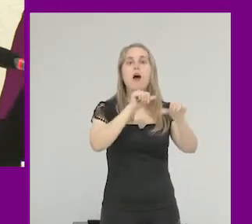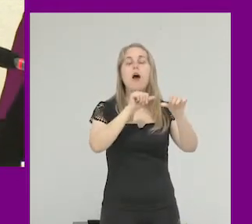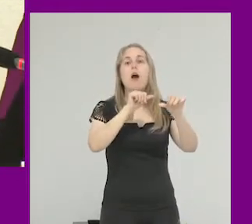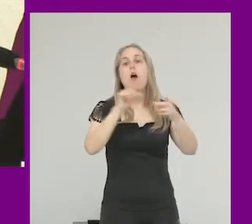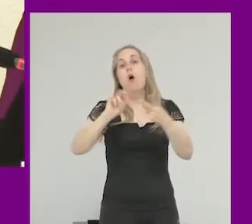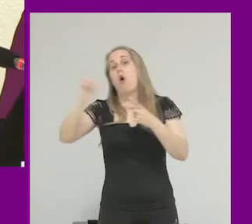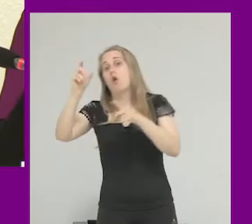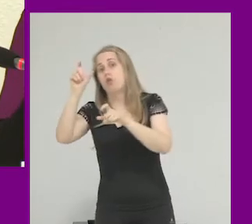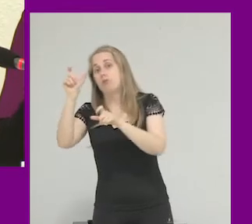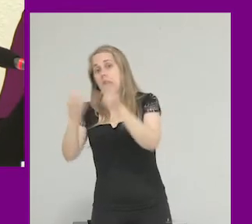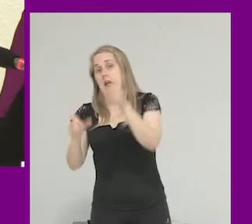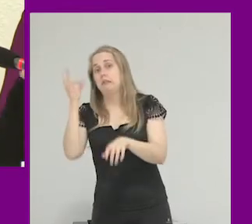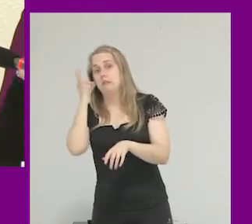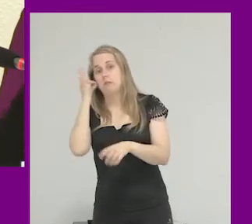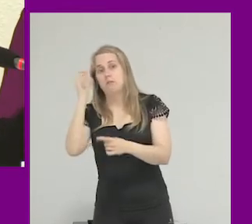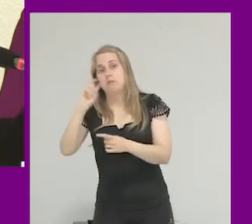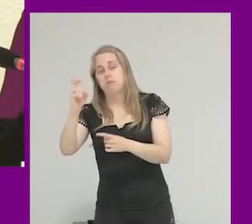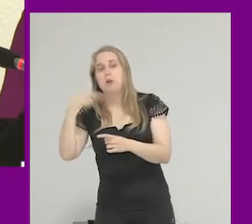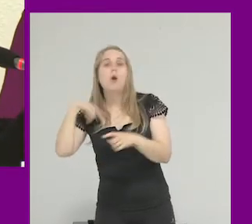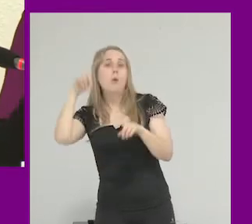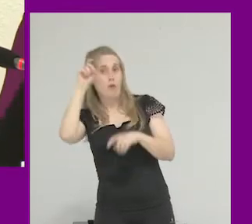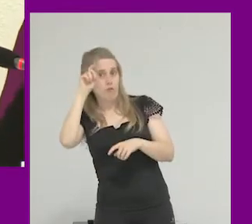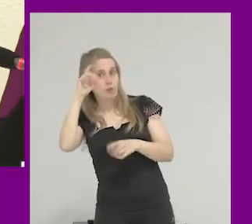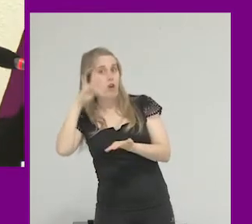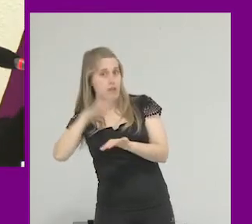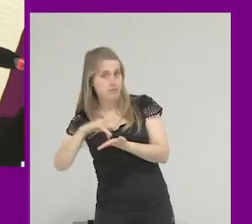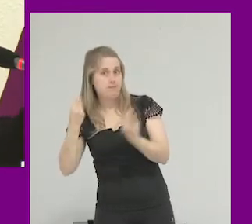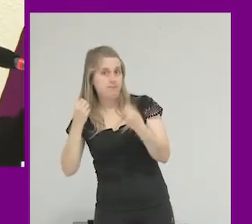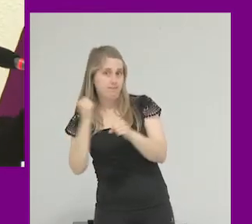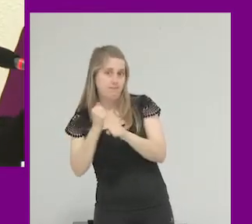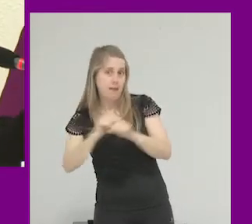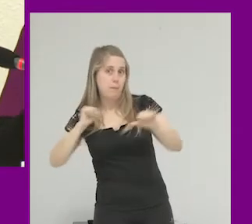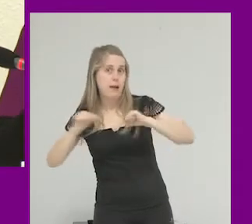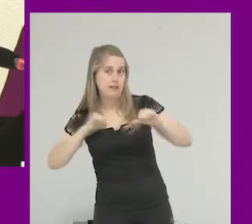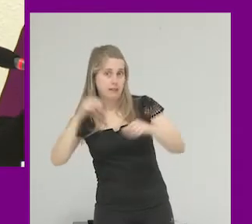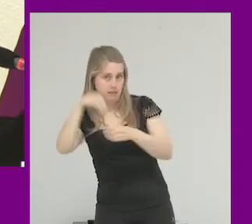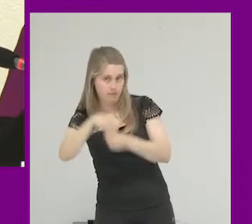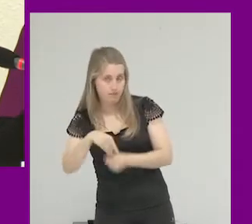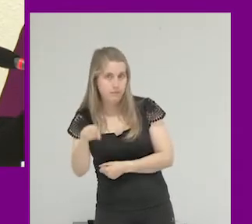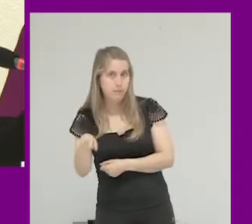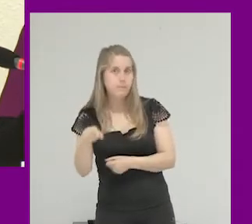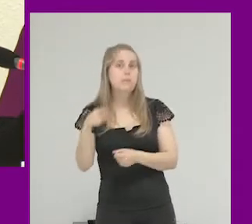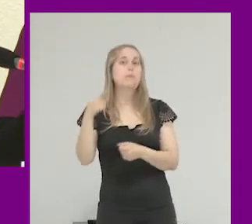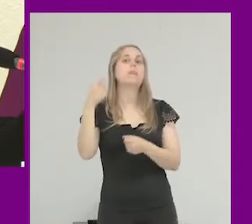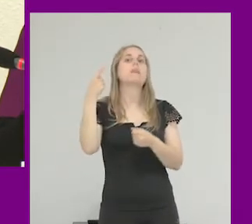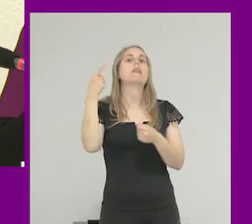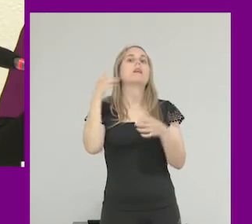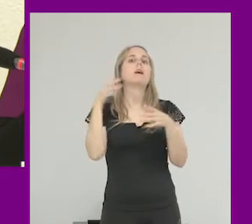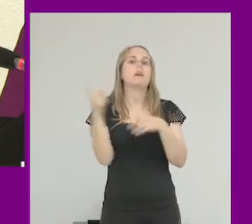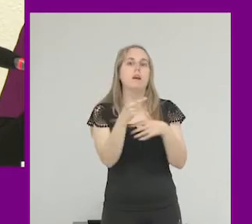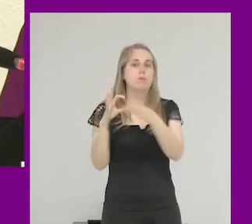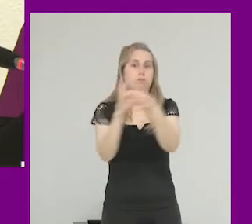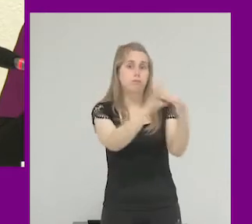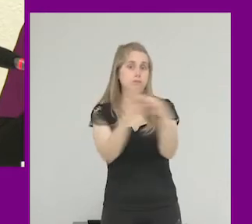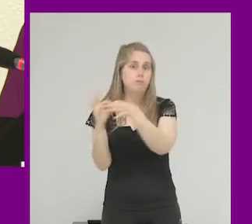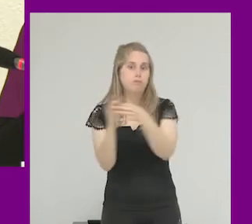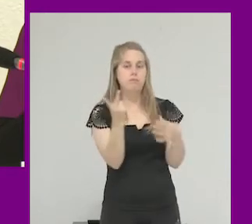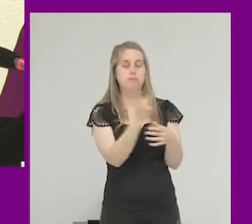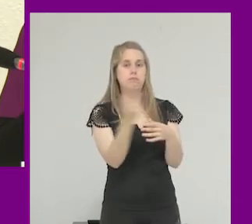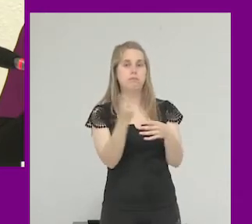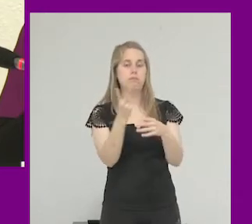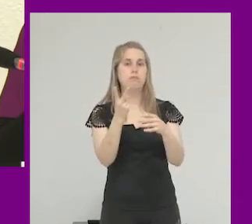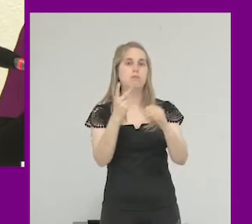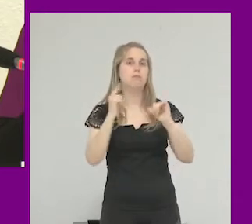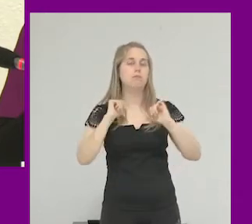y otras son profesoras de ese máster, y a raíz de esos vínculos, cuando decidieron